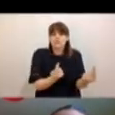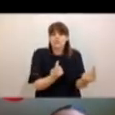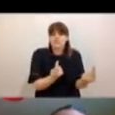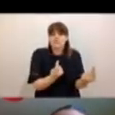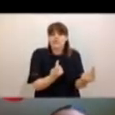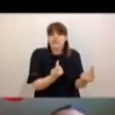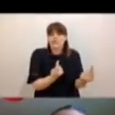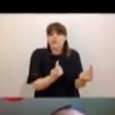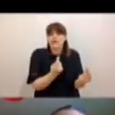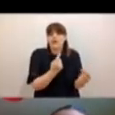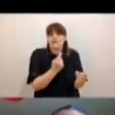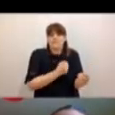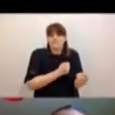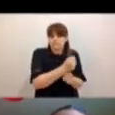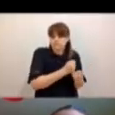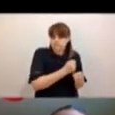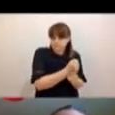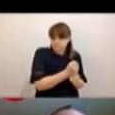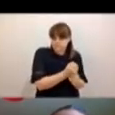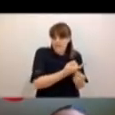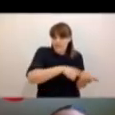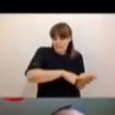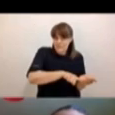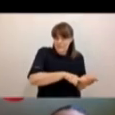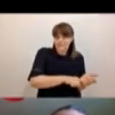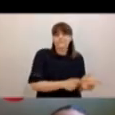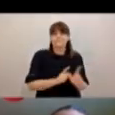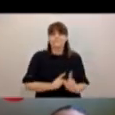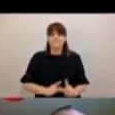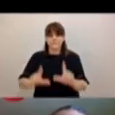crianza que vivieron en sus hogares la siguiente por favor